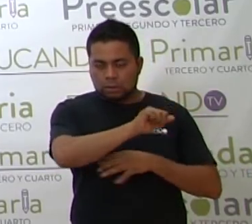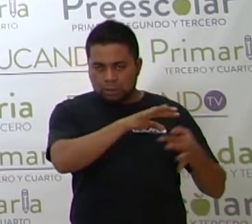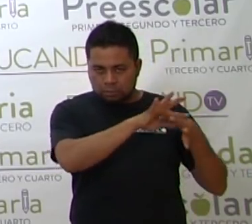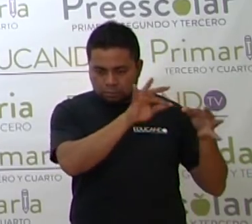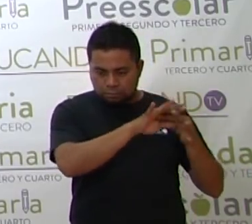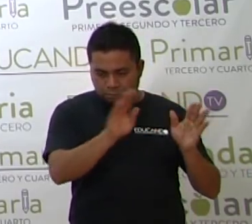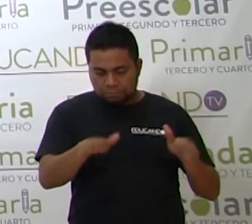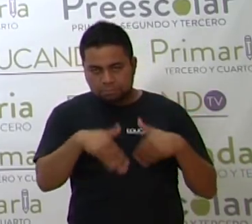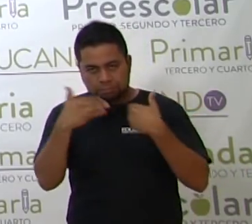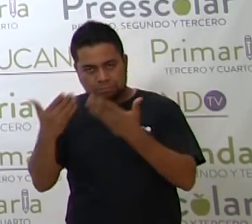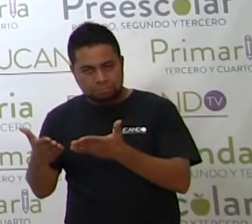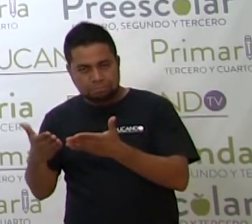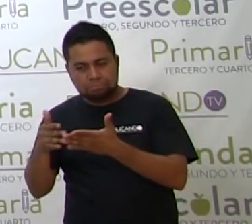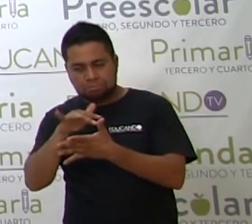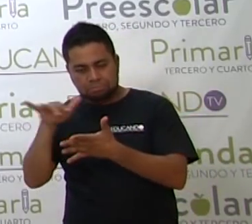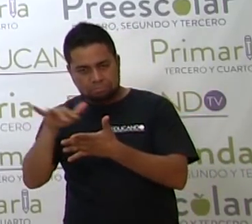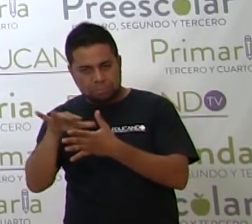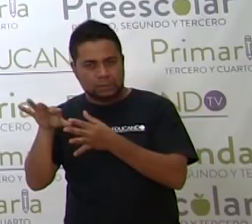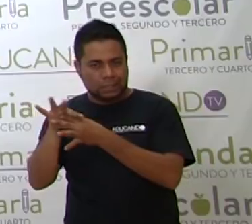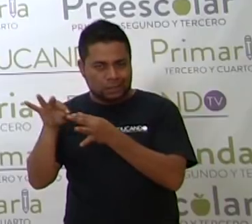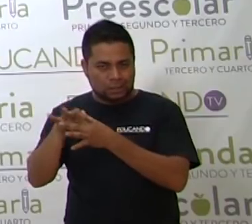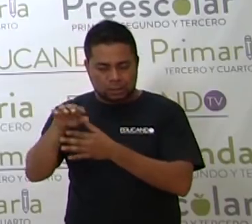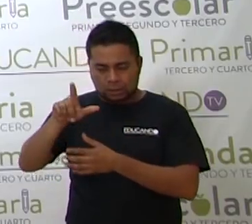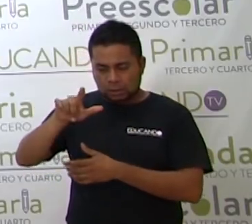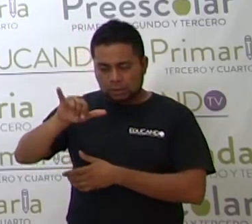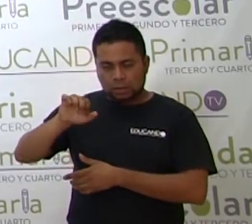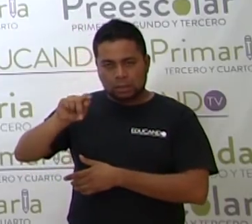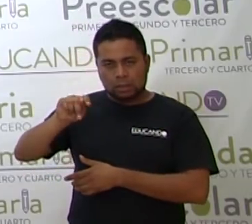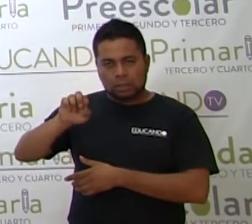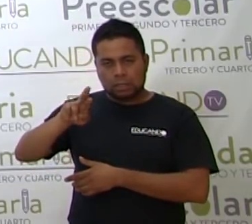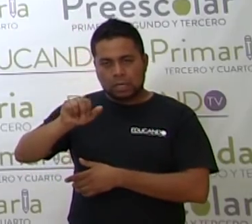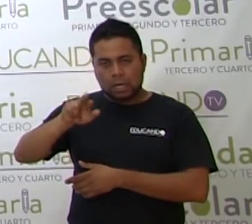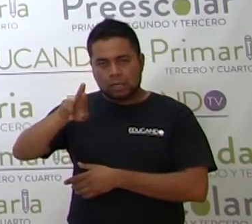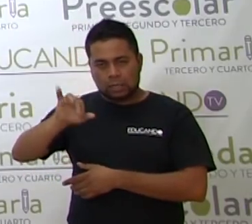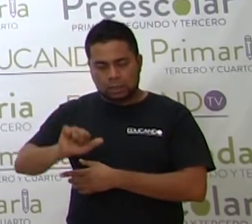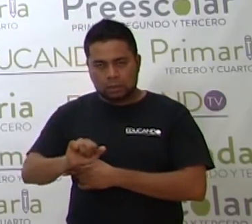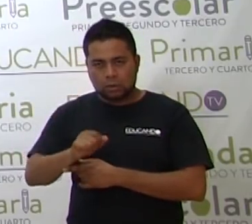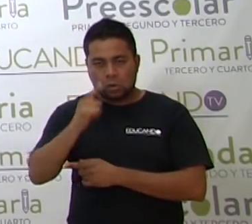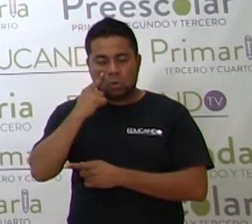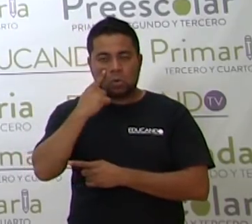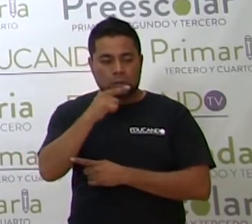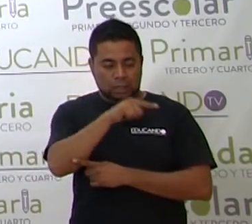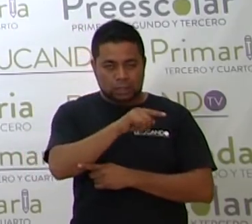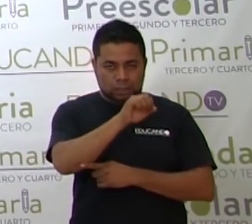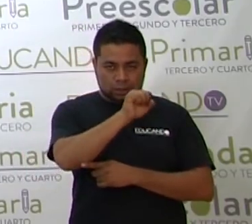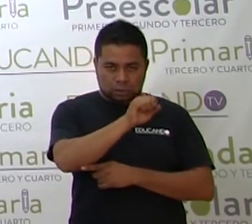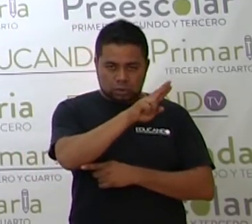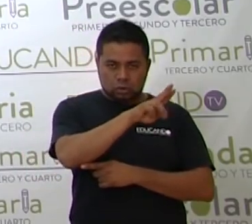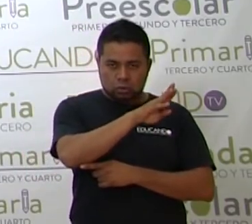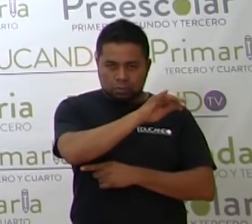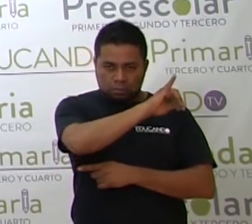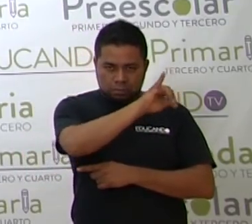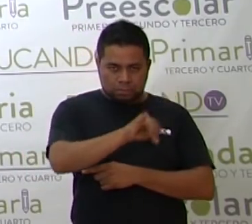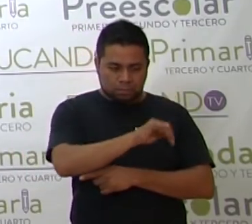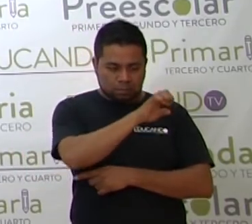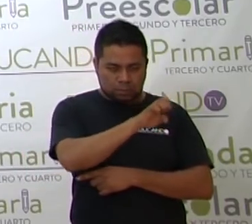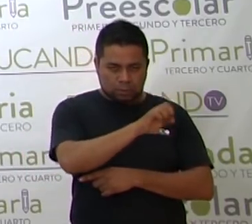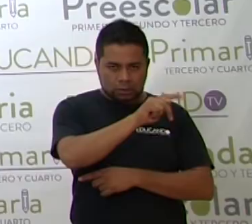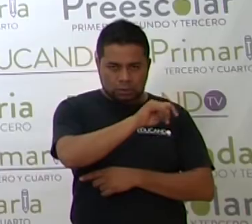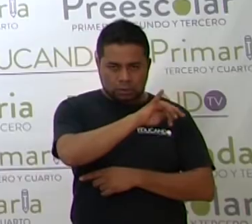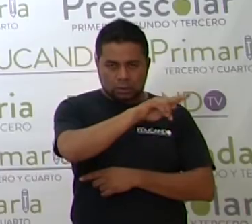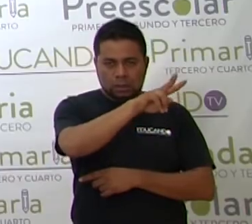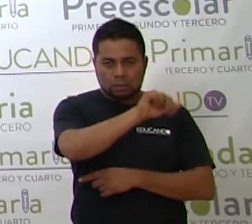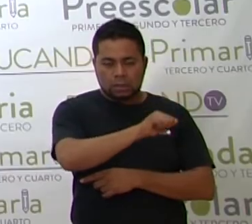descripción literaria. ¿Bien? Porque en la descripción subjetiva es donde el que